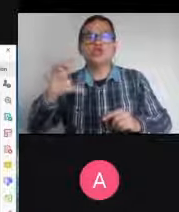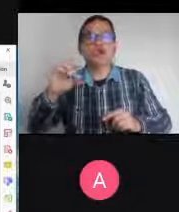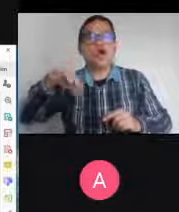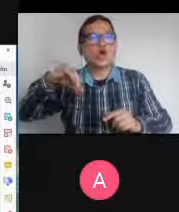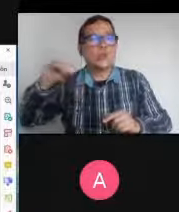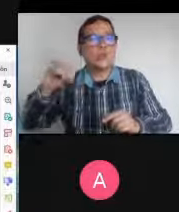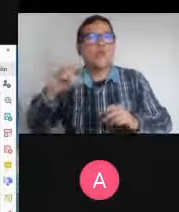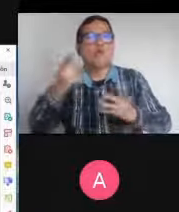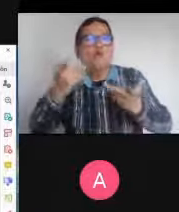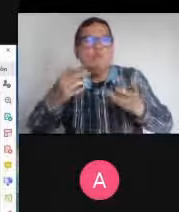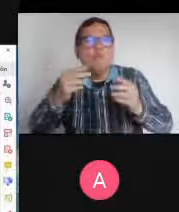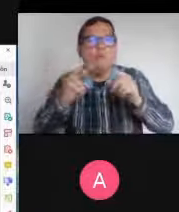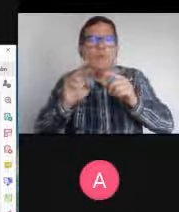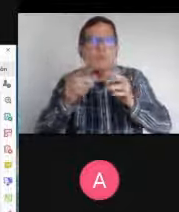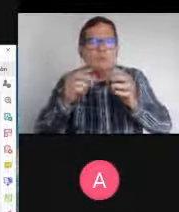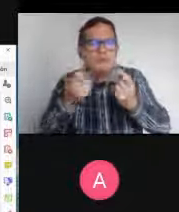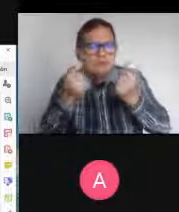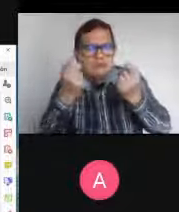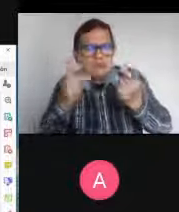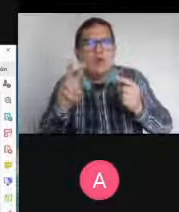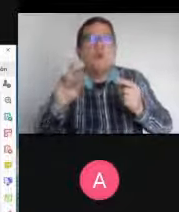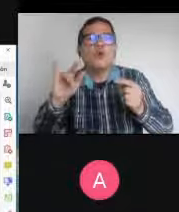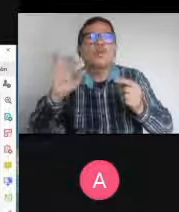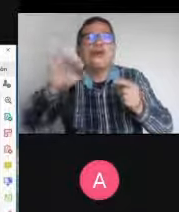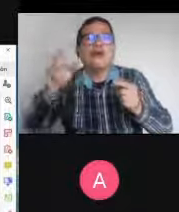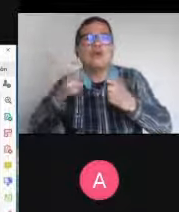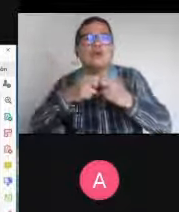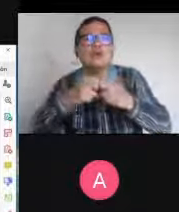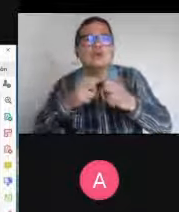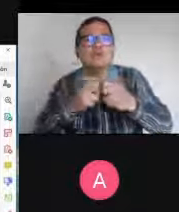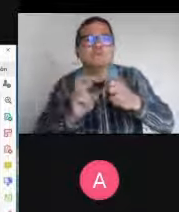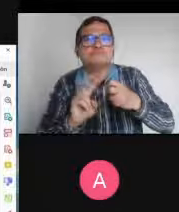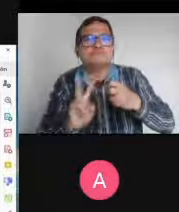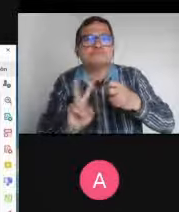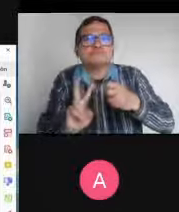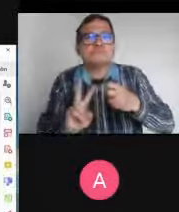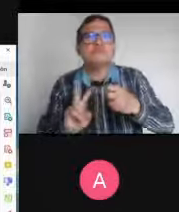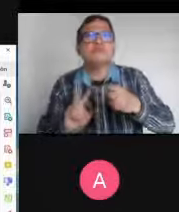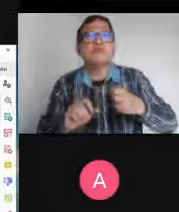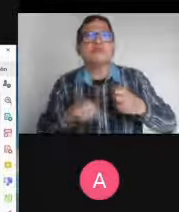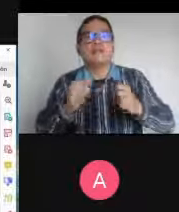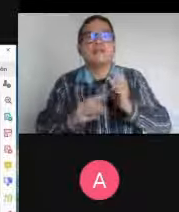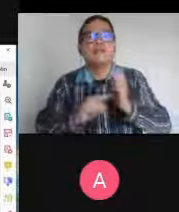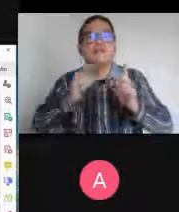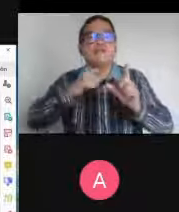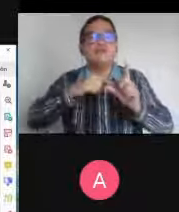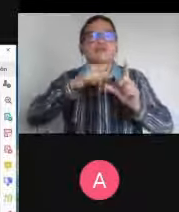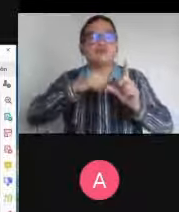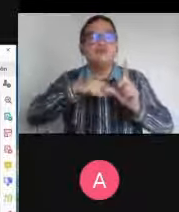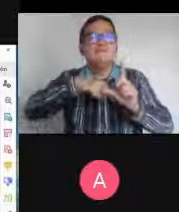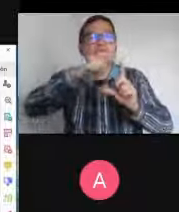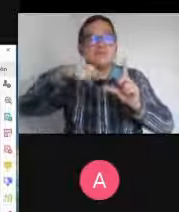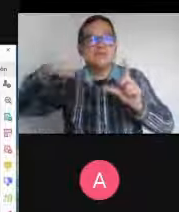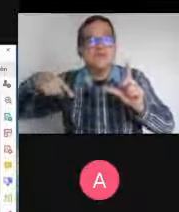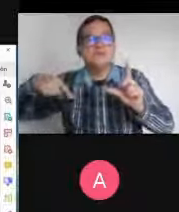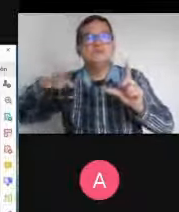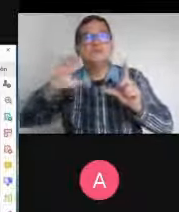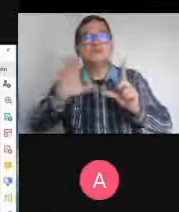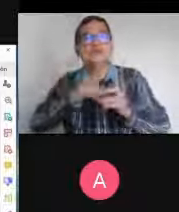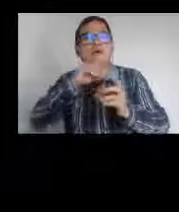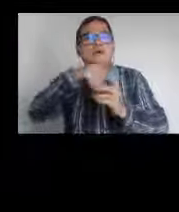El tercero es entender el principio de operación de un circuito rectificador de onda completa. Este será nuestro primer montaje